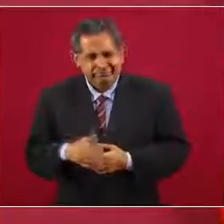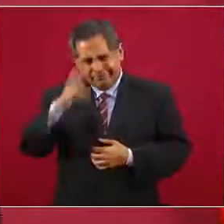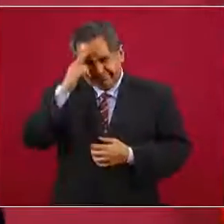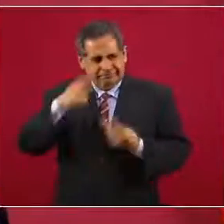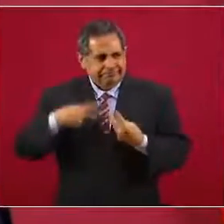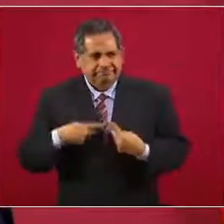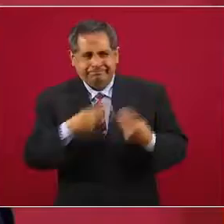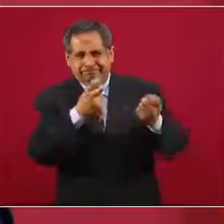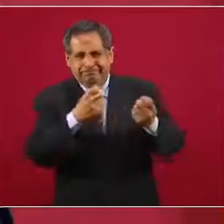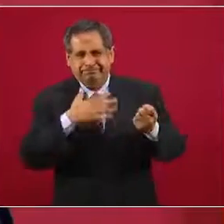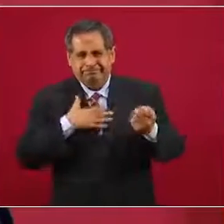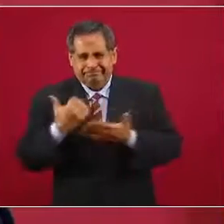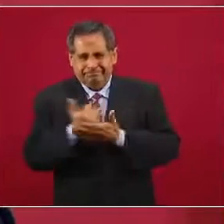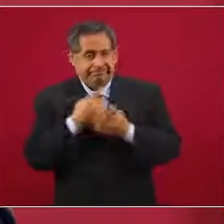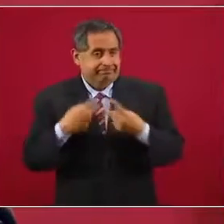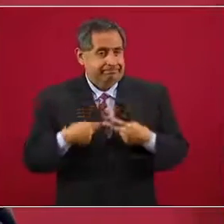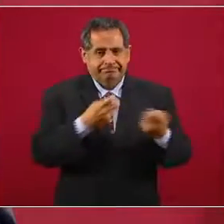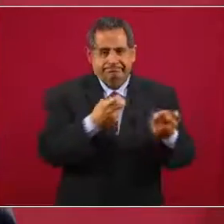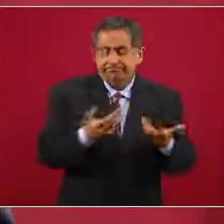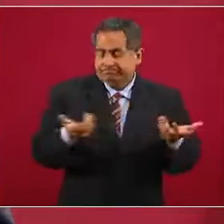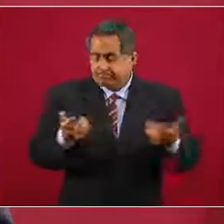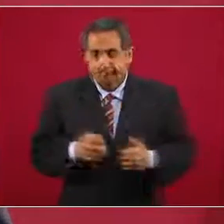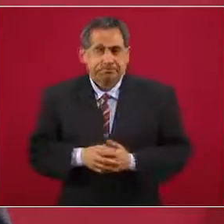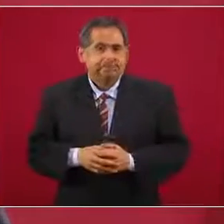sido limpias. Bueno,